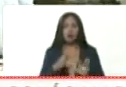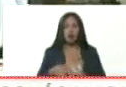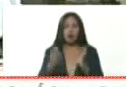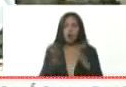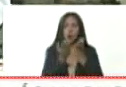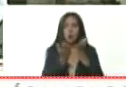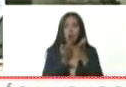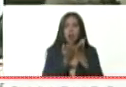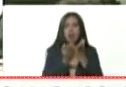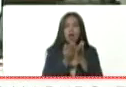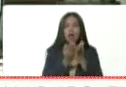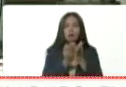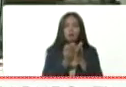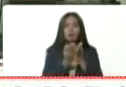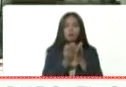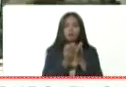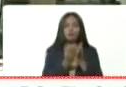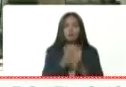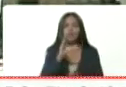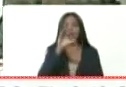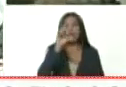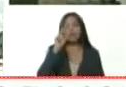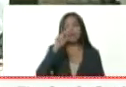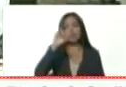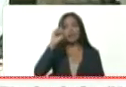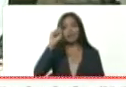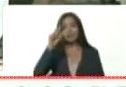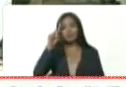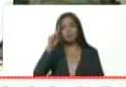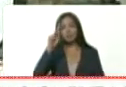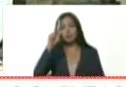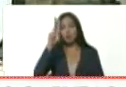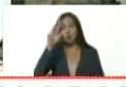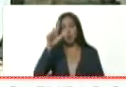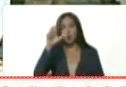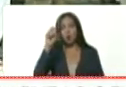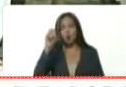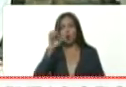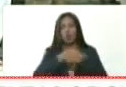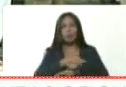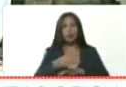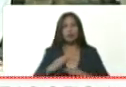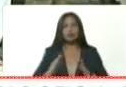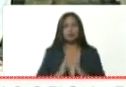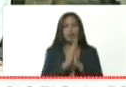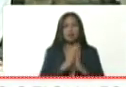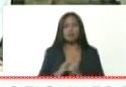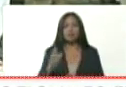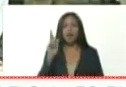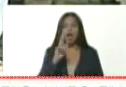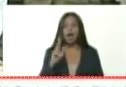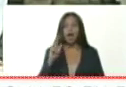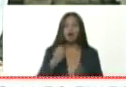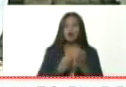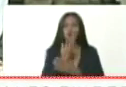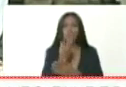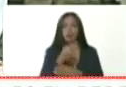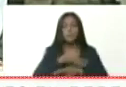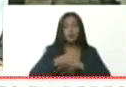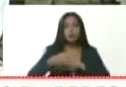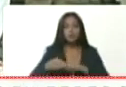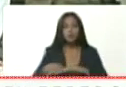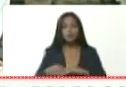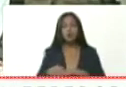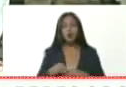estadal monseñor cristópulos benítez la parroquia santa rosa en barquisimeto municipio